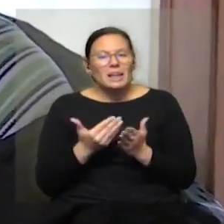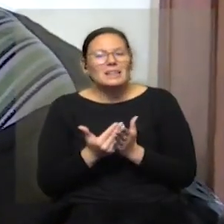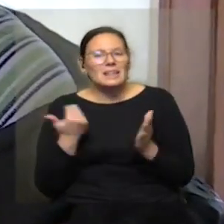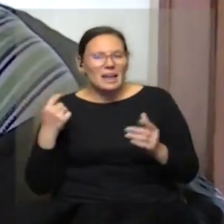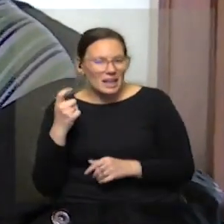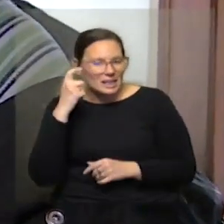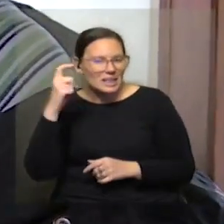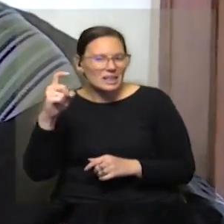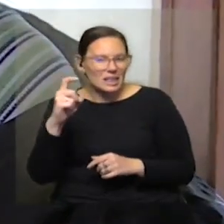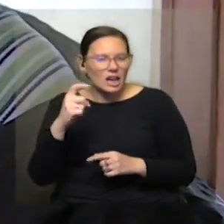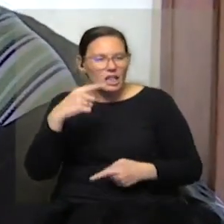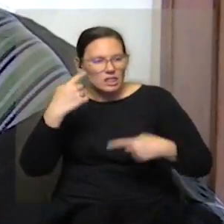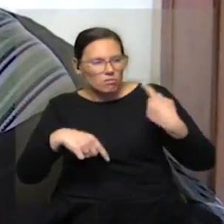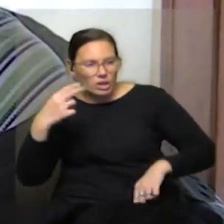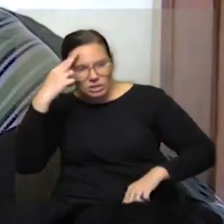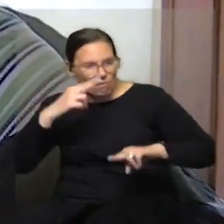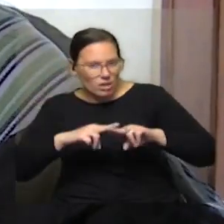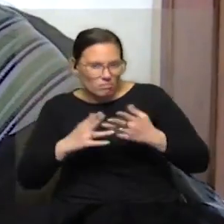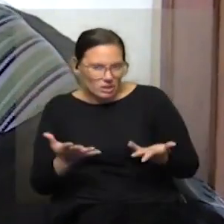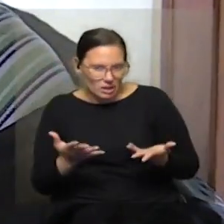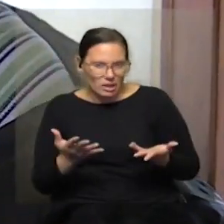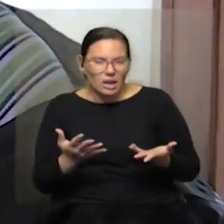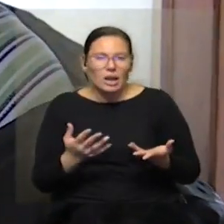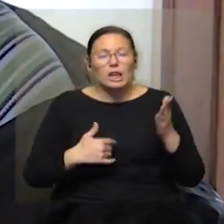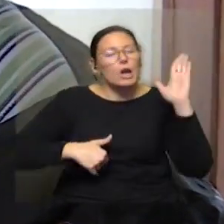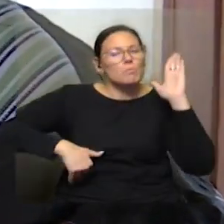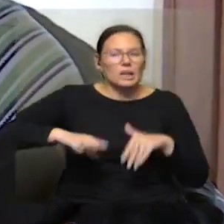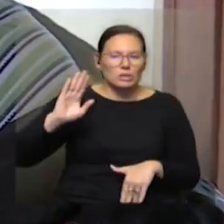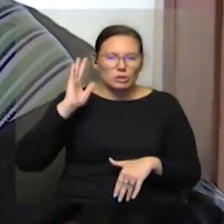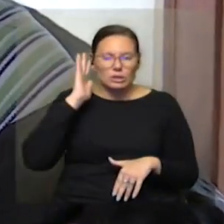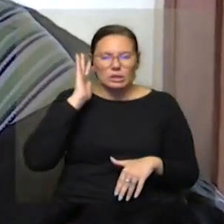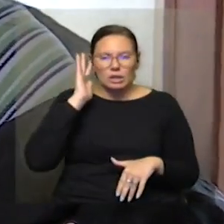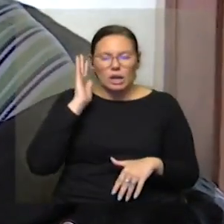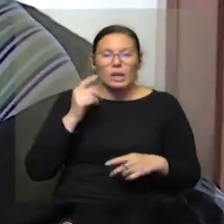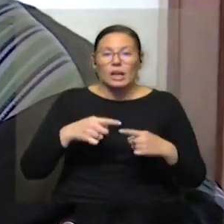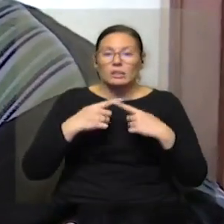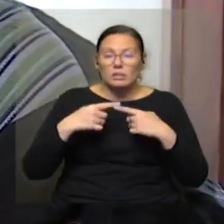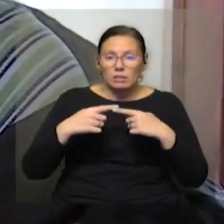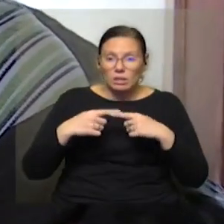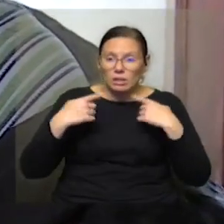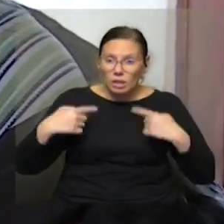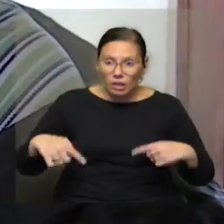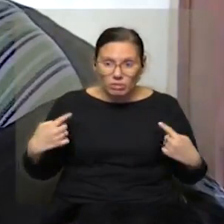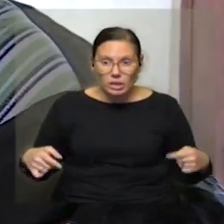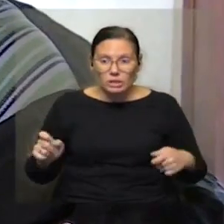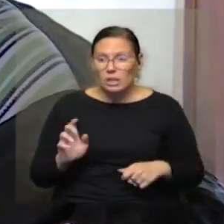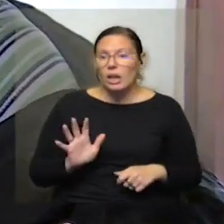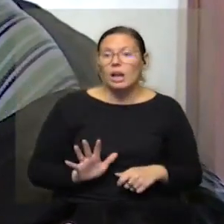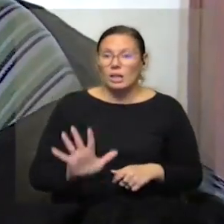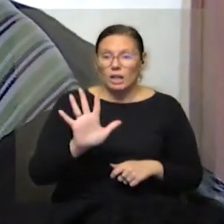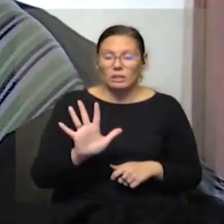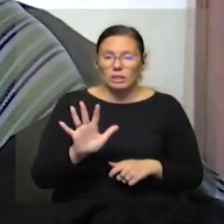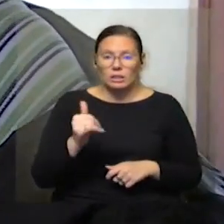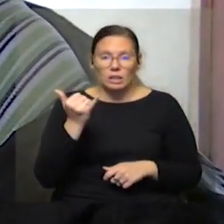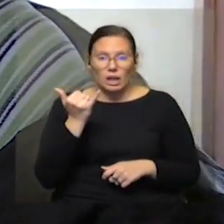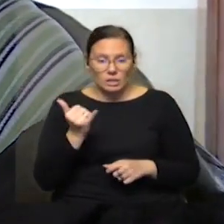despatologizar nuestras variaciones, que en la mayoría de los casos las variaciones en las características sexuales